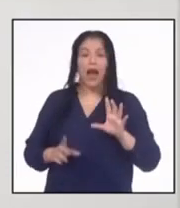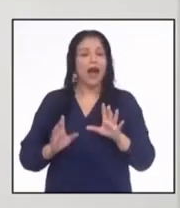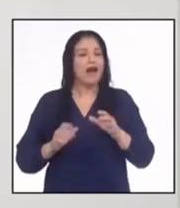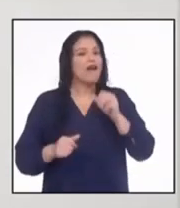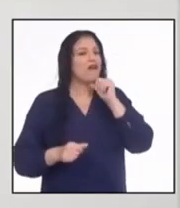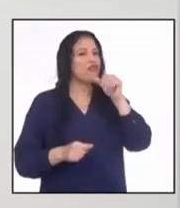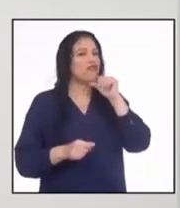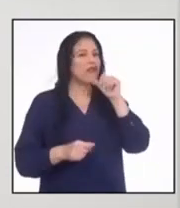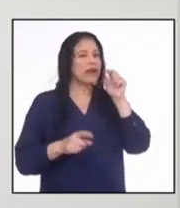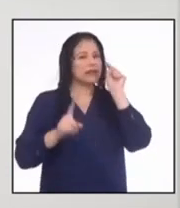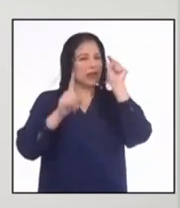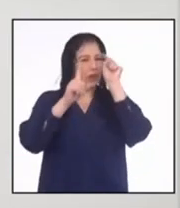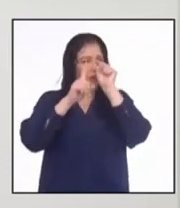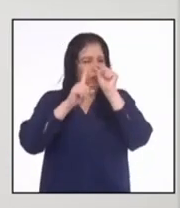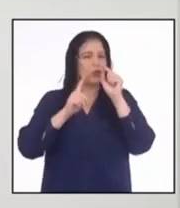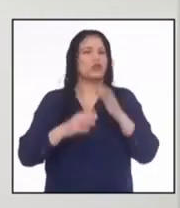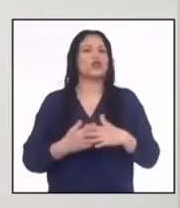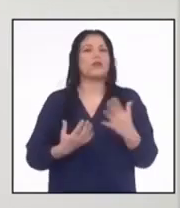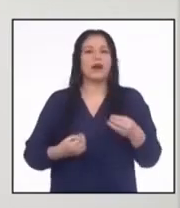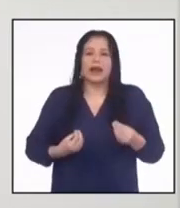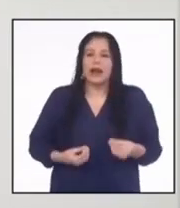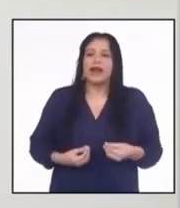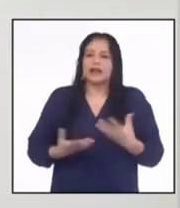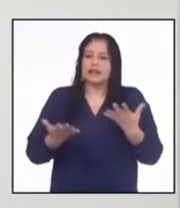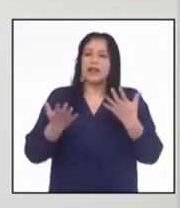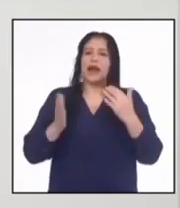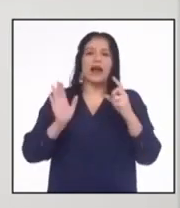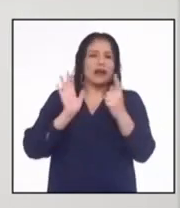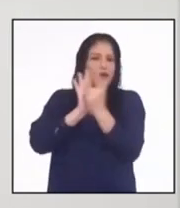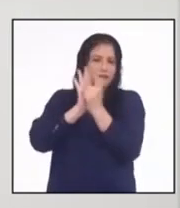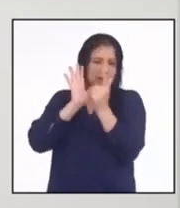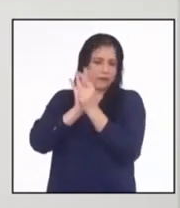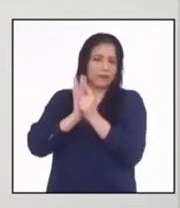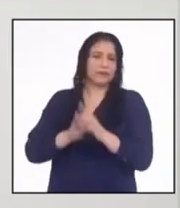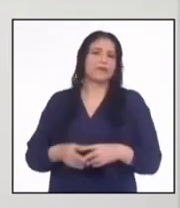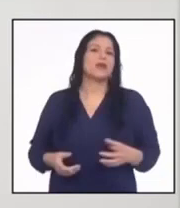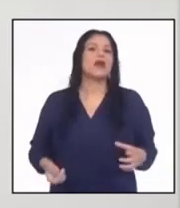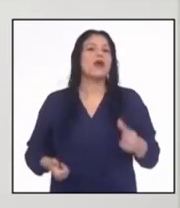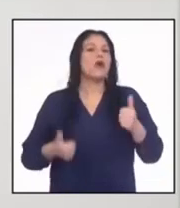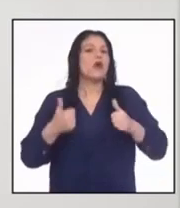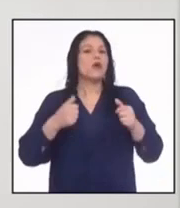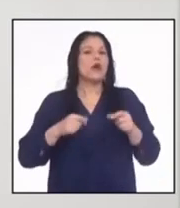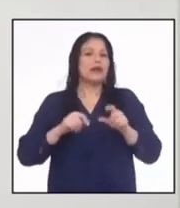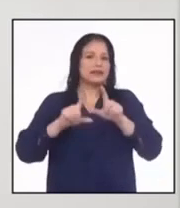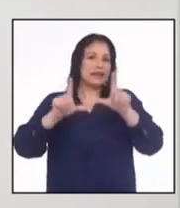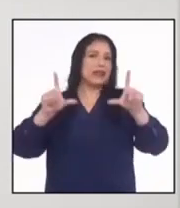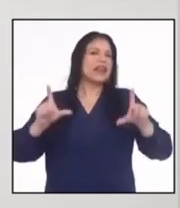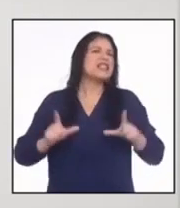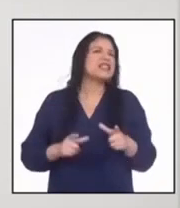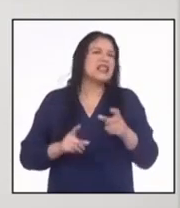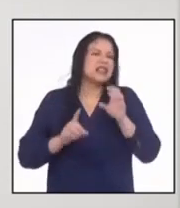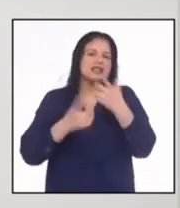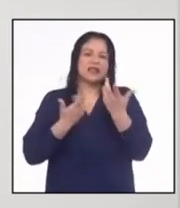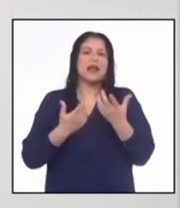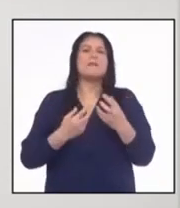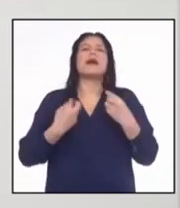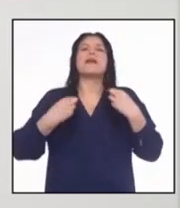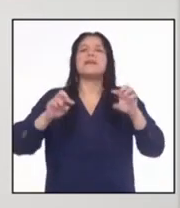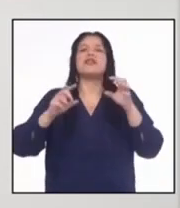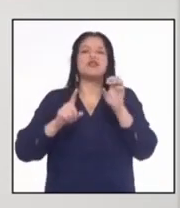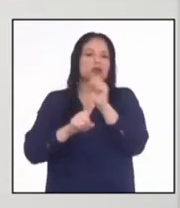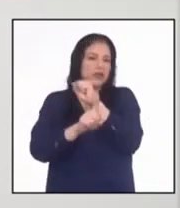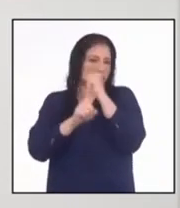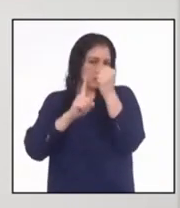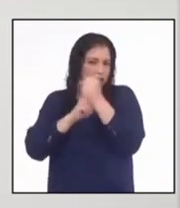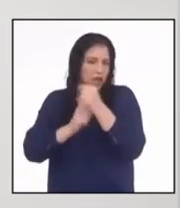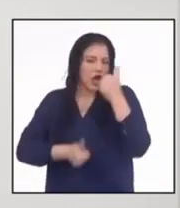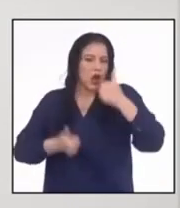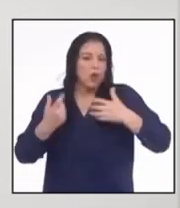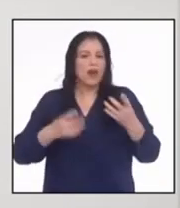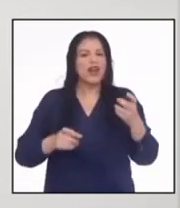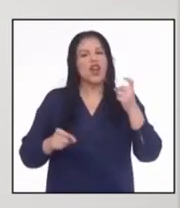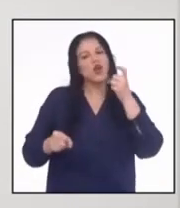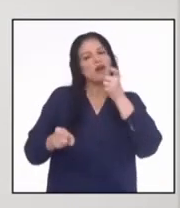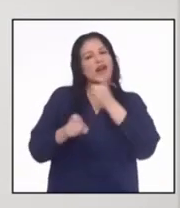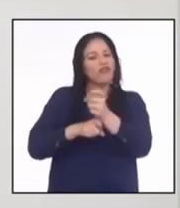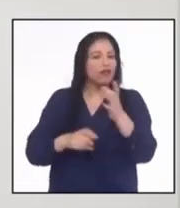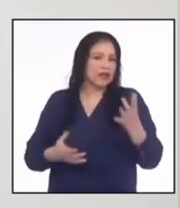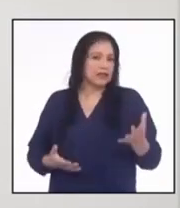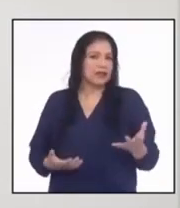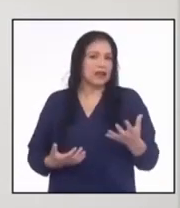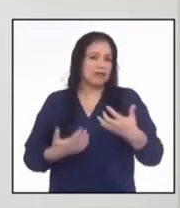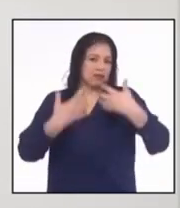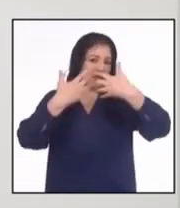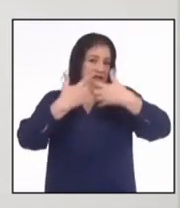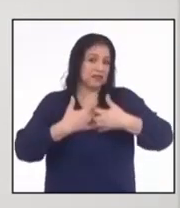punto importante para darle legitimidad a su presencia, la licencia social. Las implicancias de las actividades privadas de